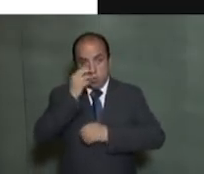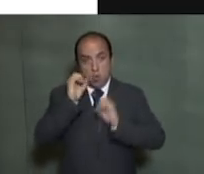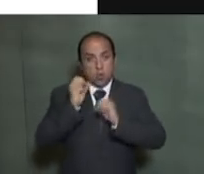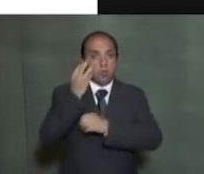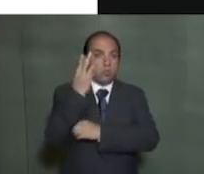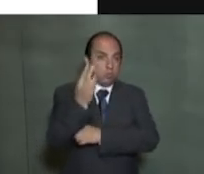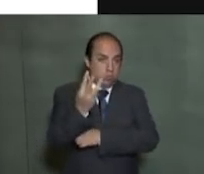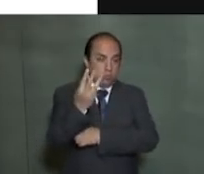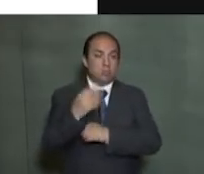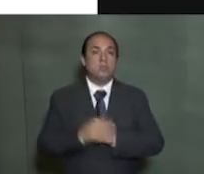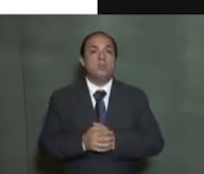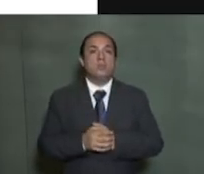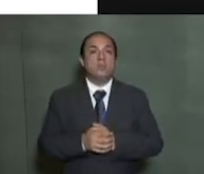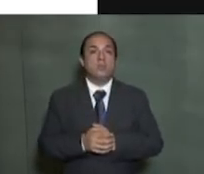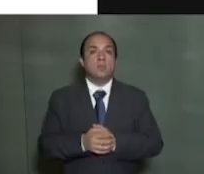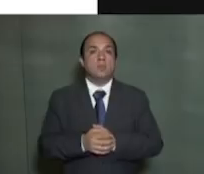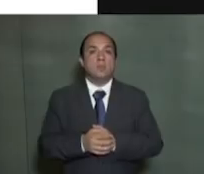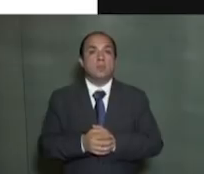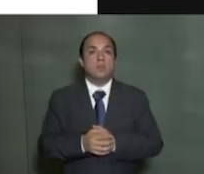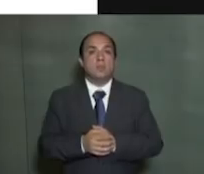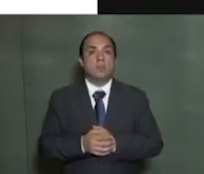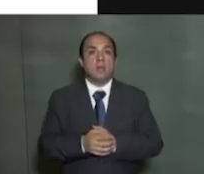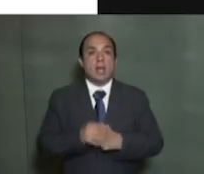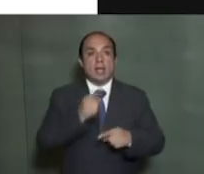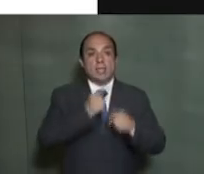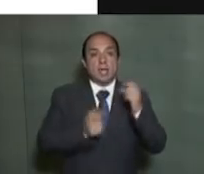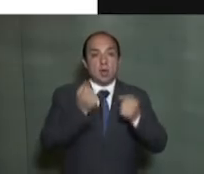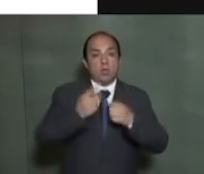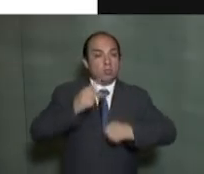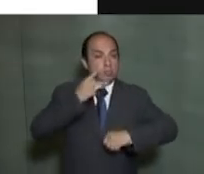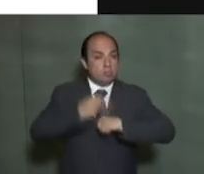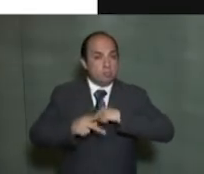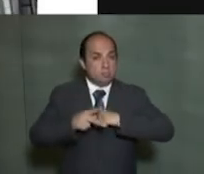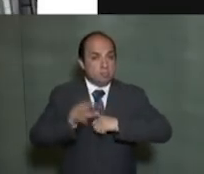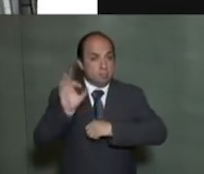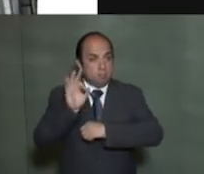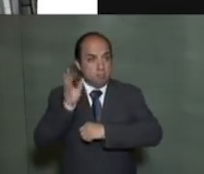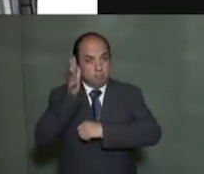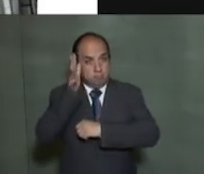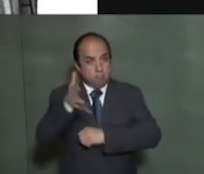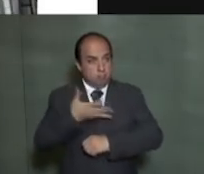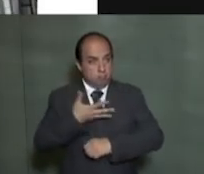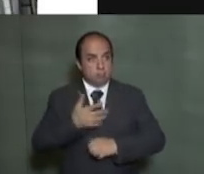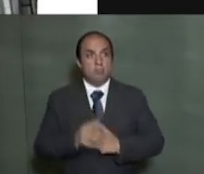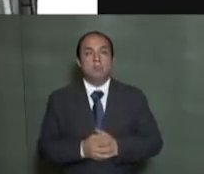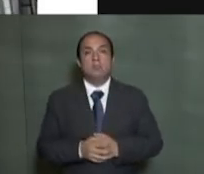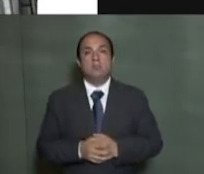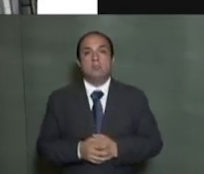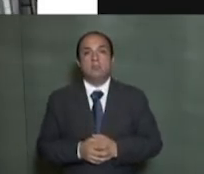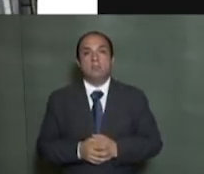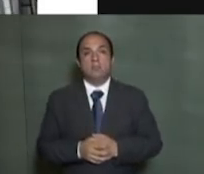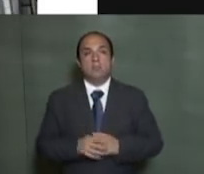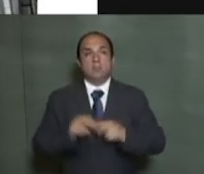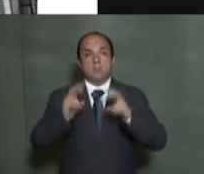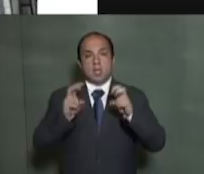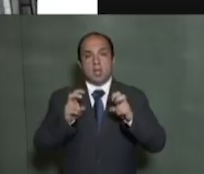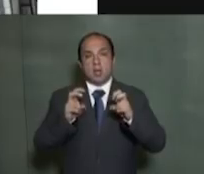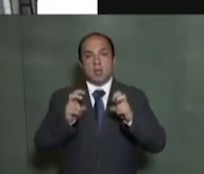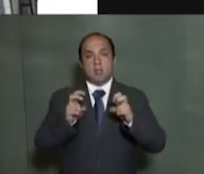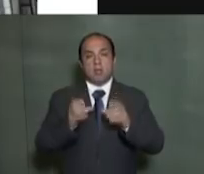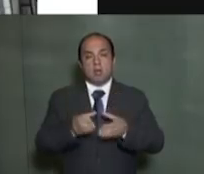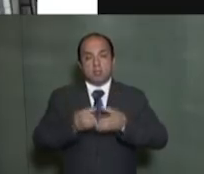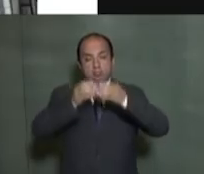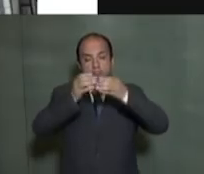3 de evaluación para descartar cualquier riesgo potencial en su comportamiento. El tema de las fisuras en las